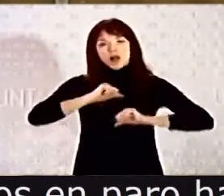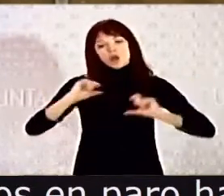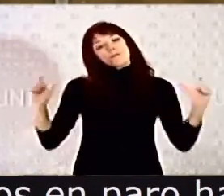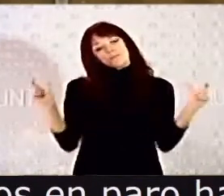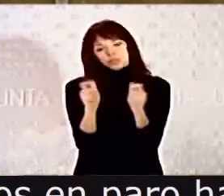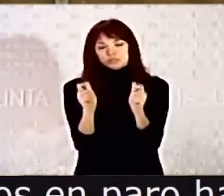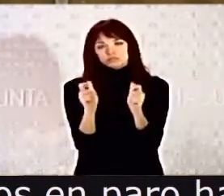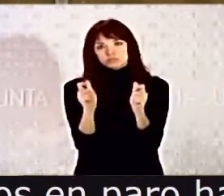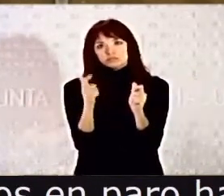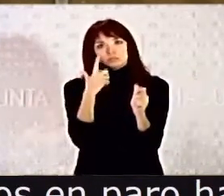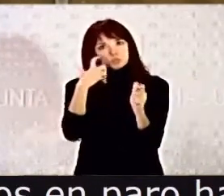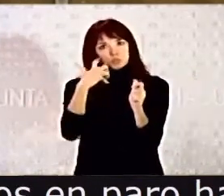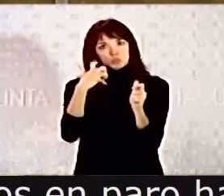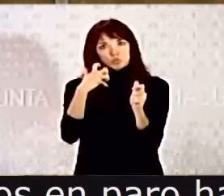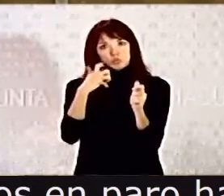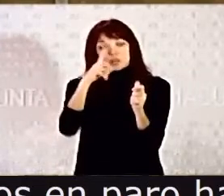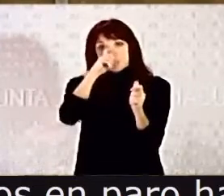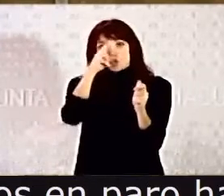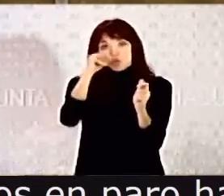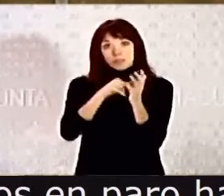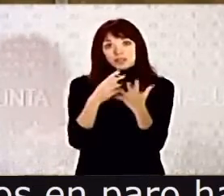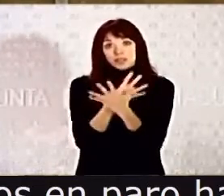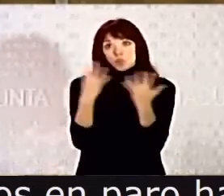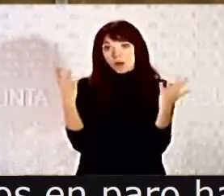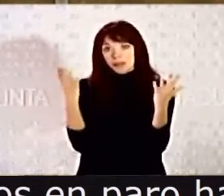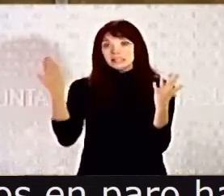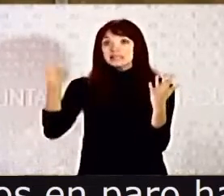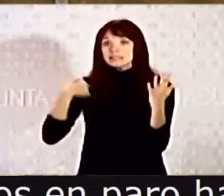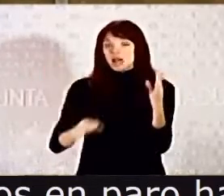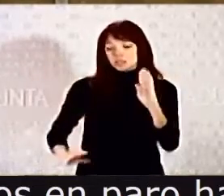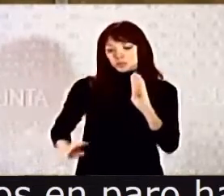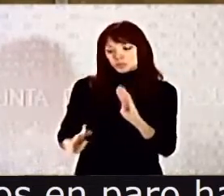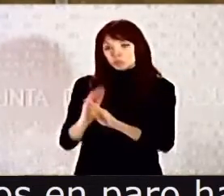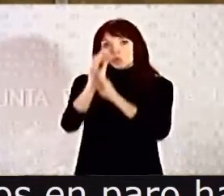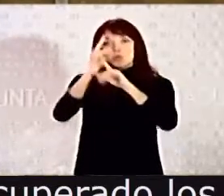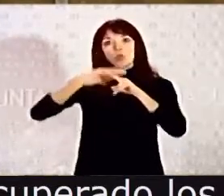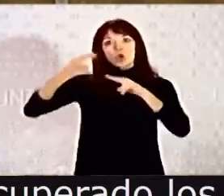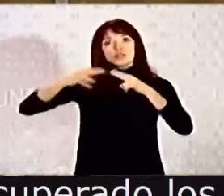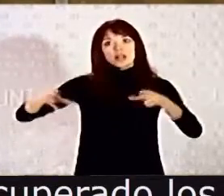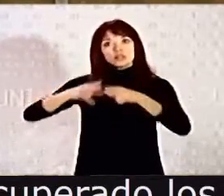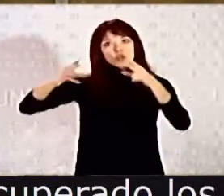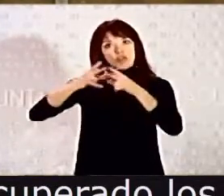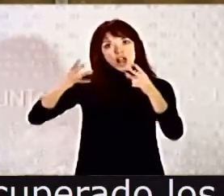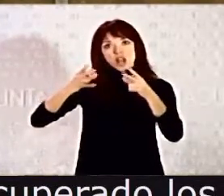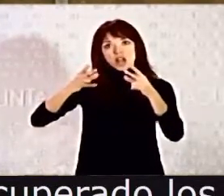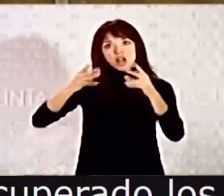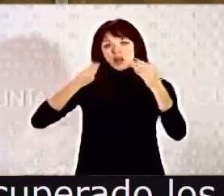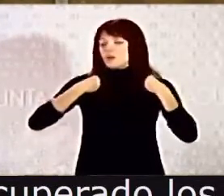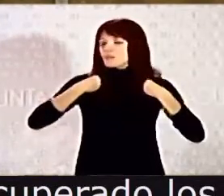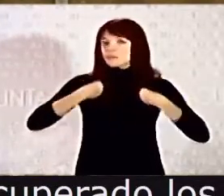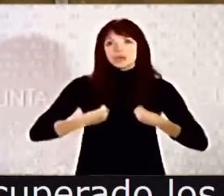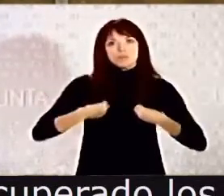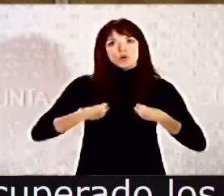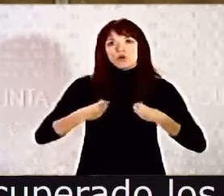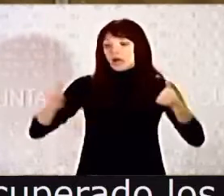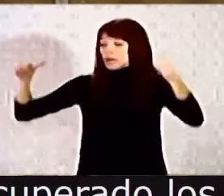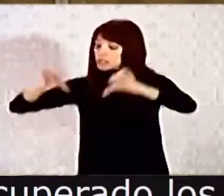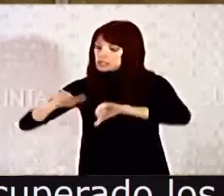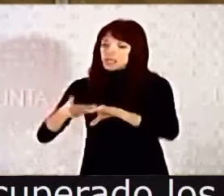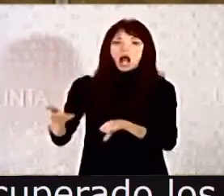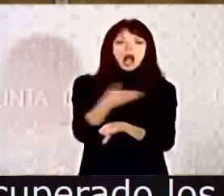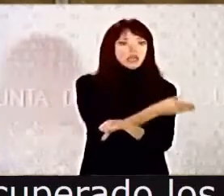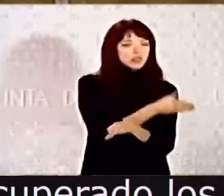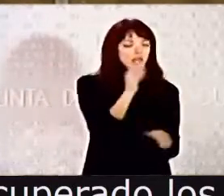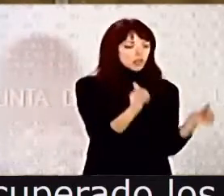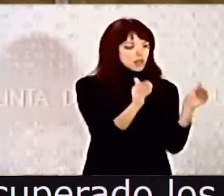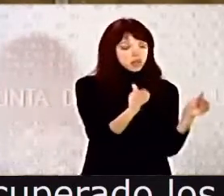región ha recuperado en el año 19 los niveles de inversión en políticas sociales que antes de la crisis económica, es decir,